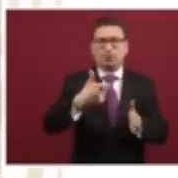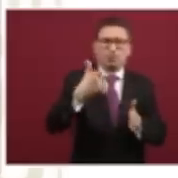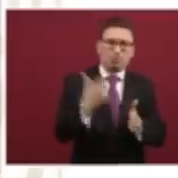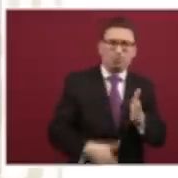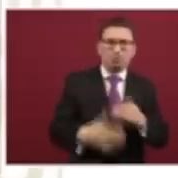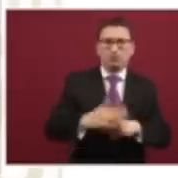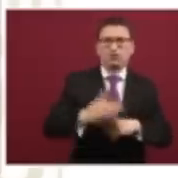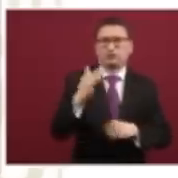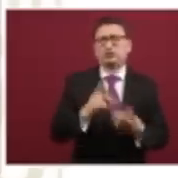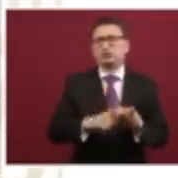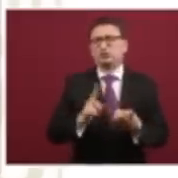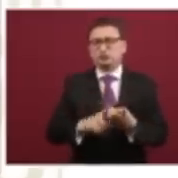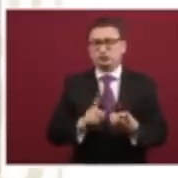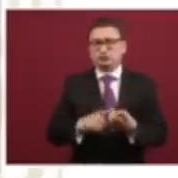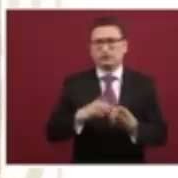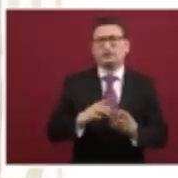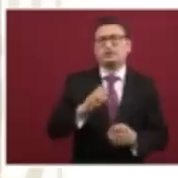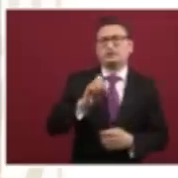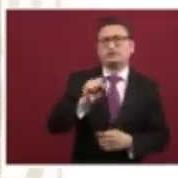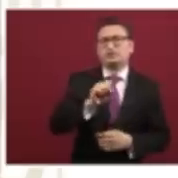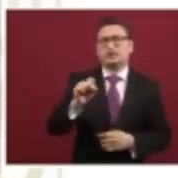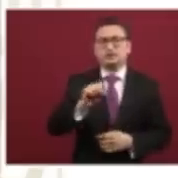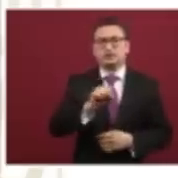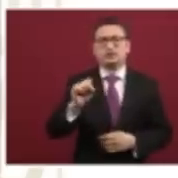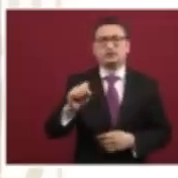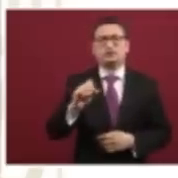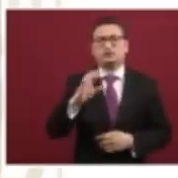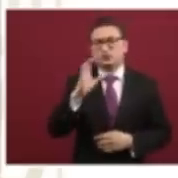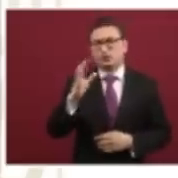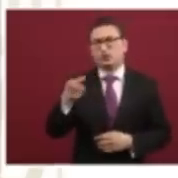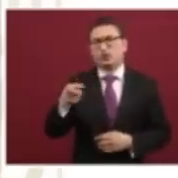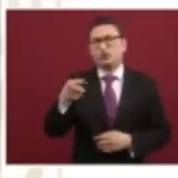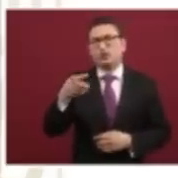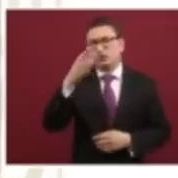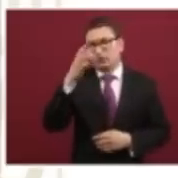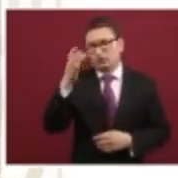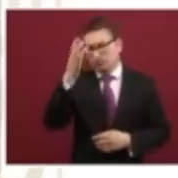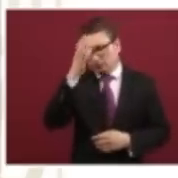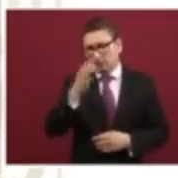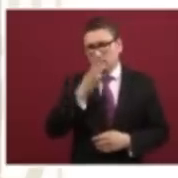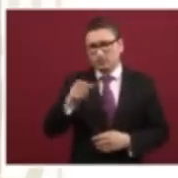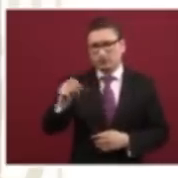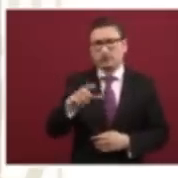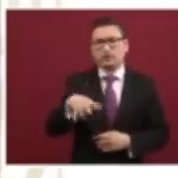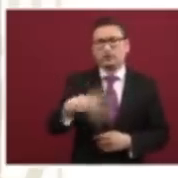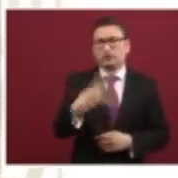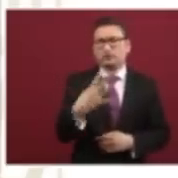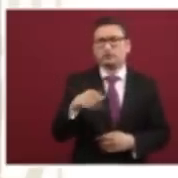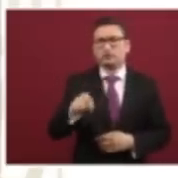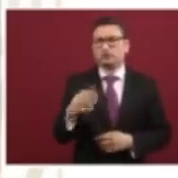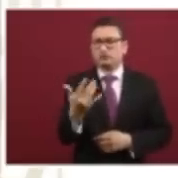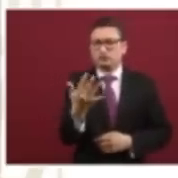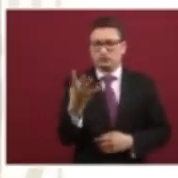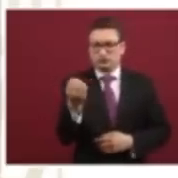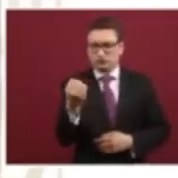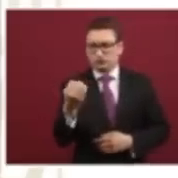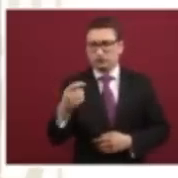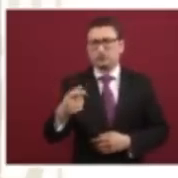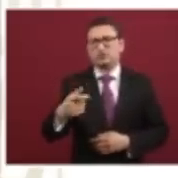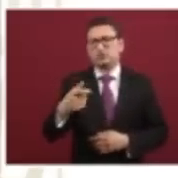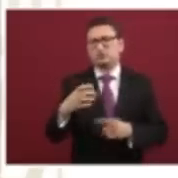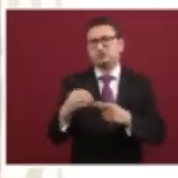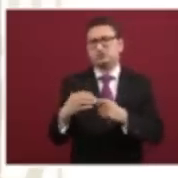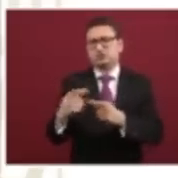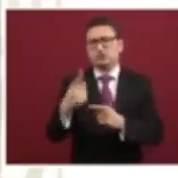económico lo encontramos en Saltillo, Coahuila, con un precio al público de 14 pesos 59 centavos por